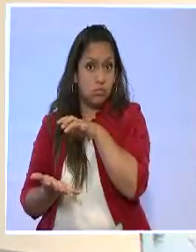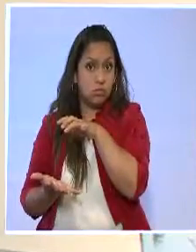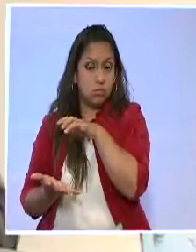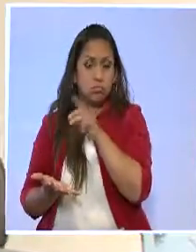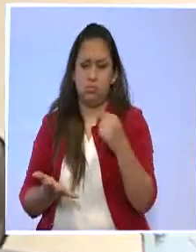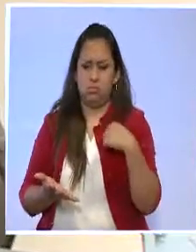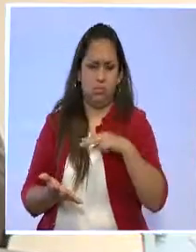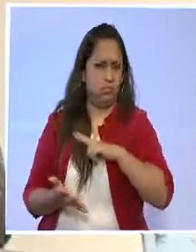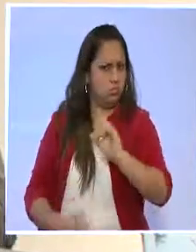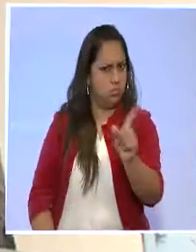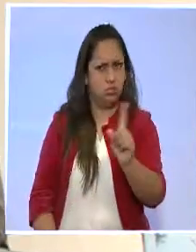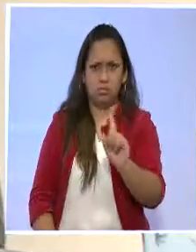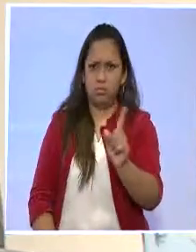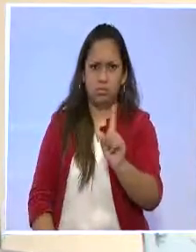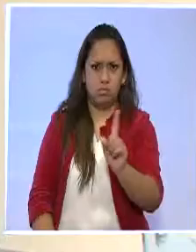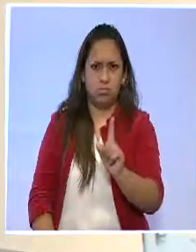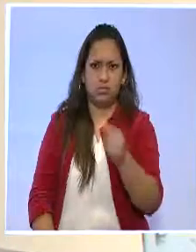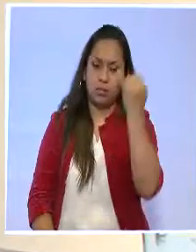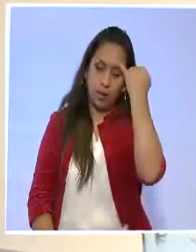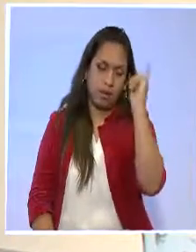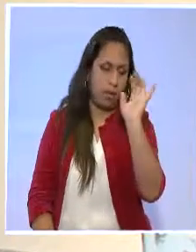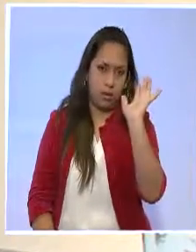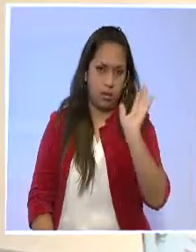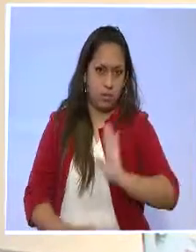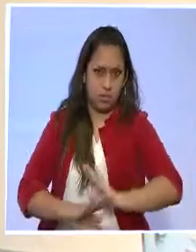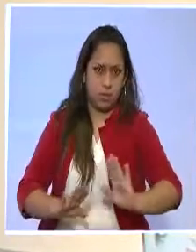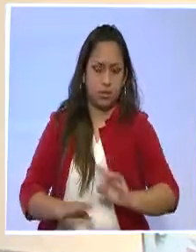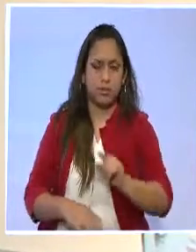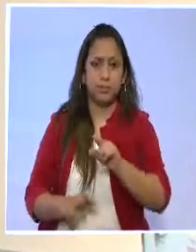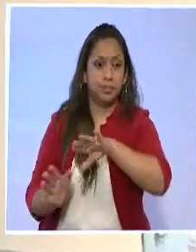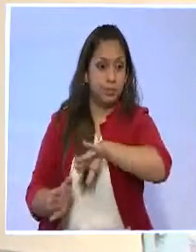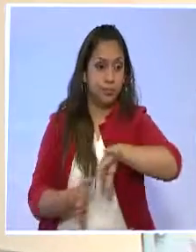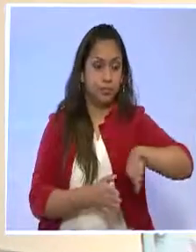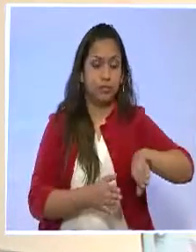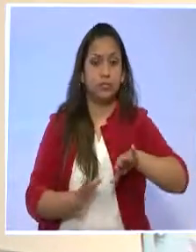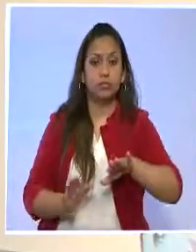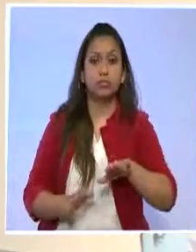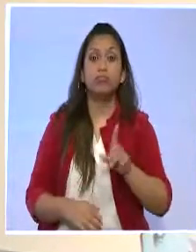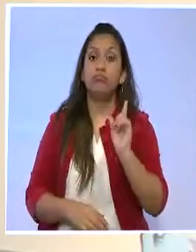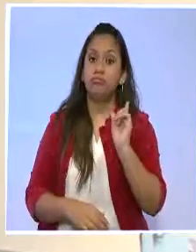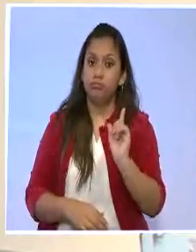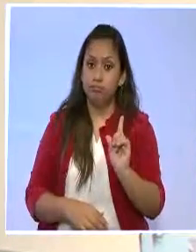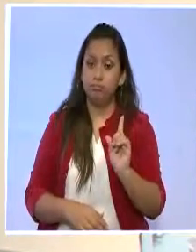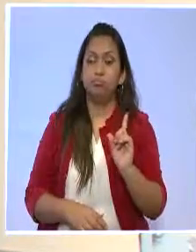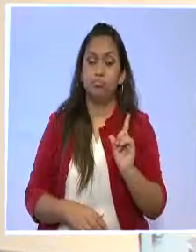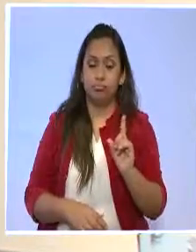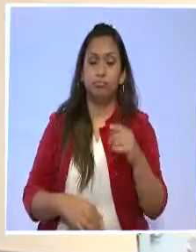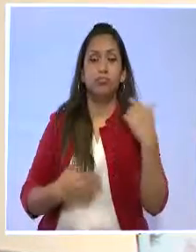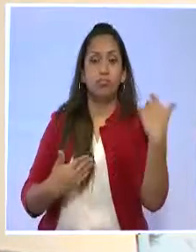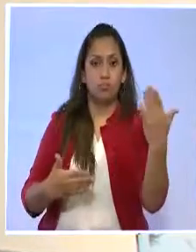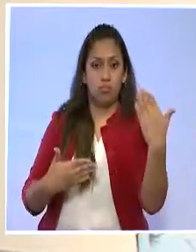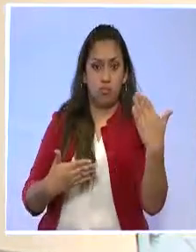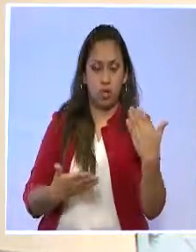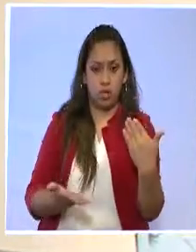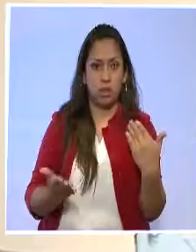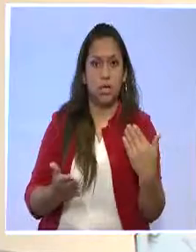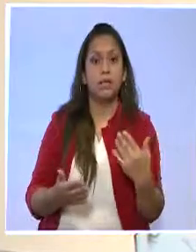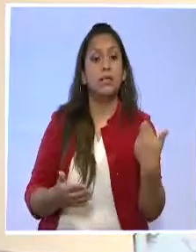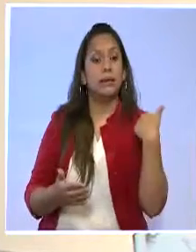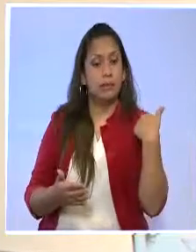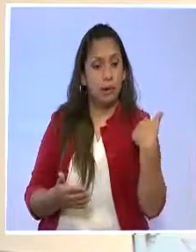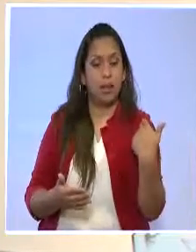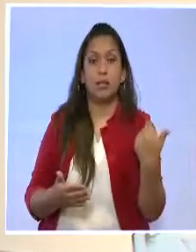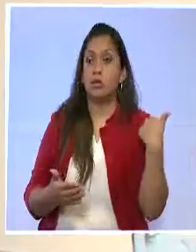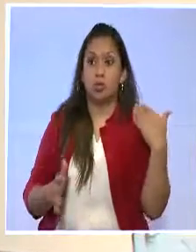que aplican para los que tienen y los que no tienen siempre hemos tomado medidas diferenciadas a